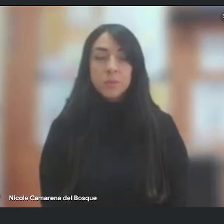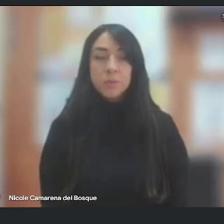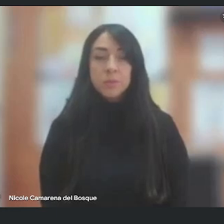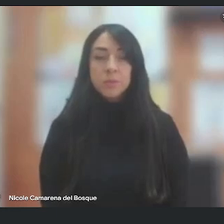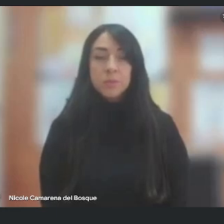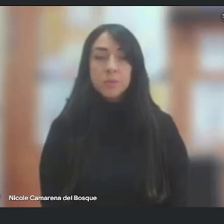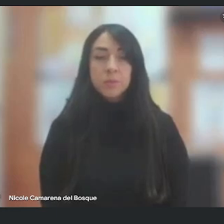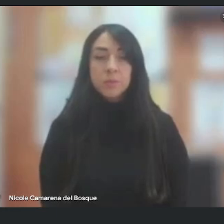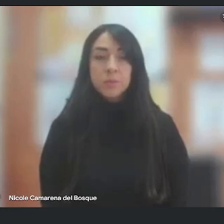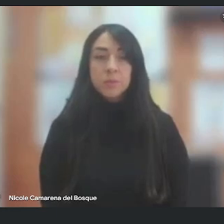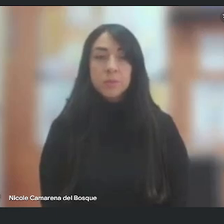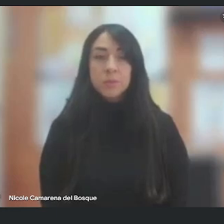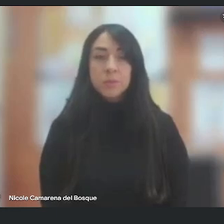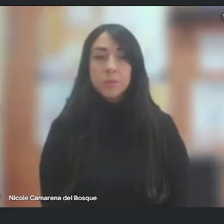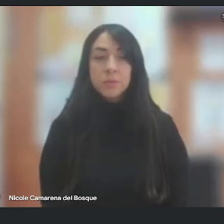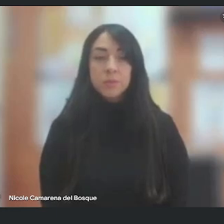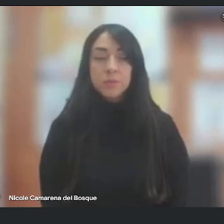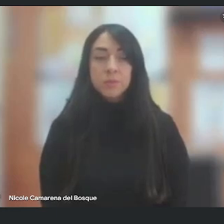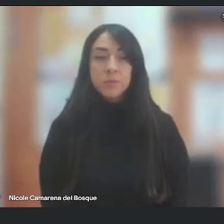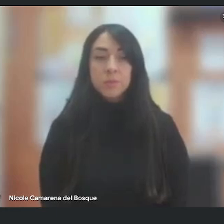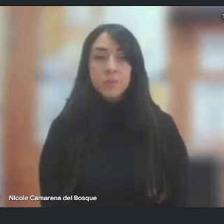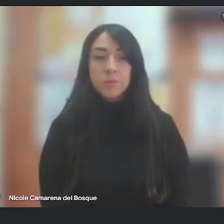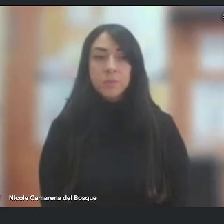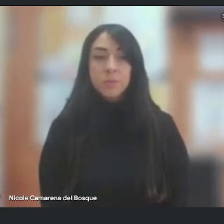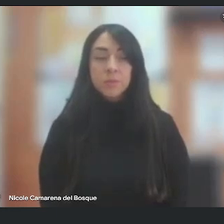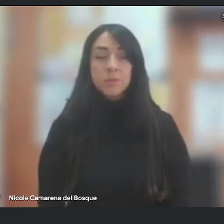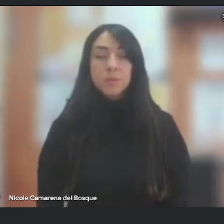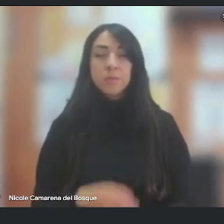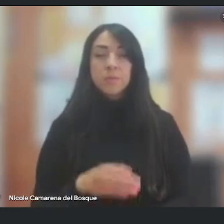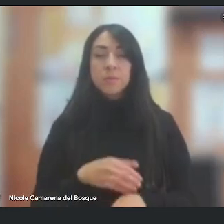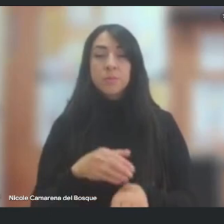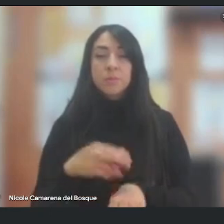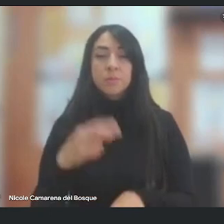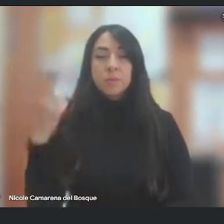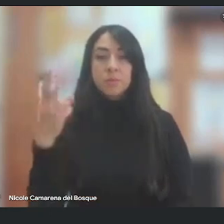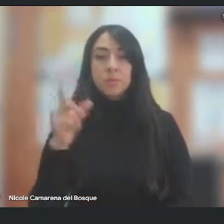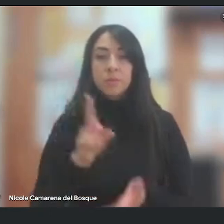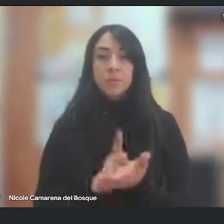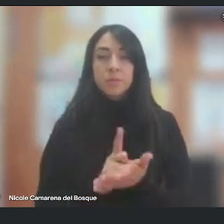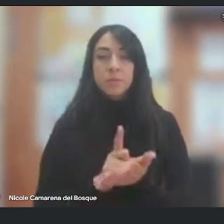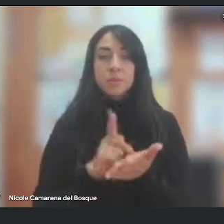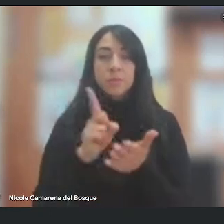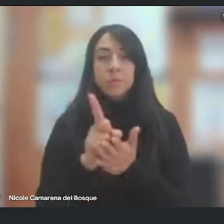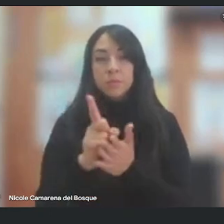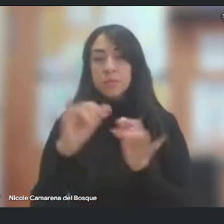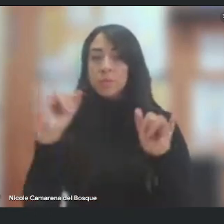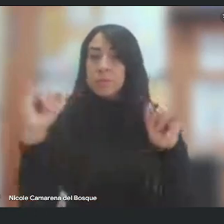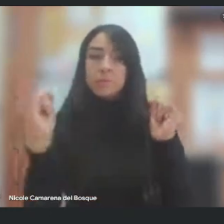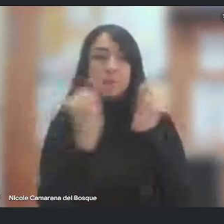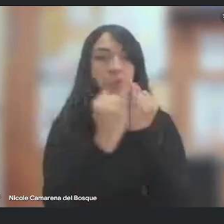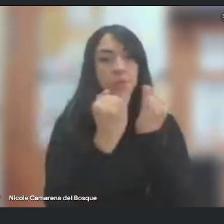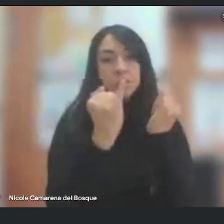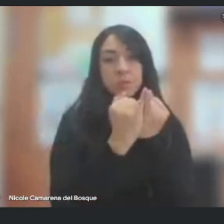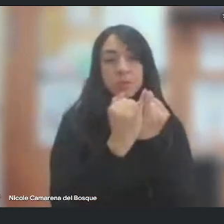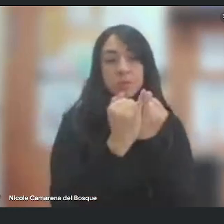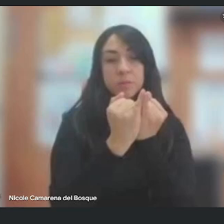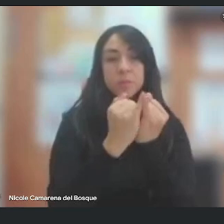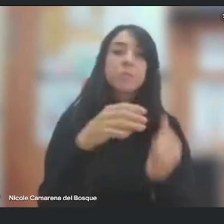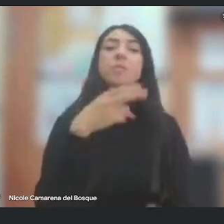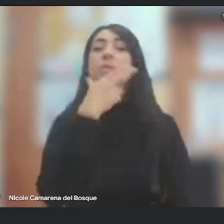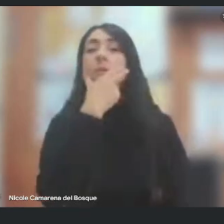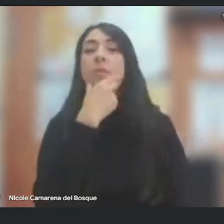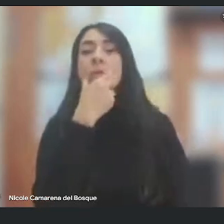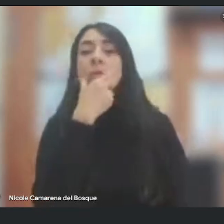Número 2, derecho a la igualdad entre mujeres y hombres. Entonces, niñas, niños, adolescentes,